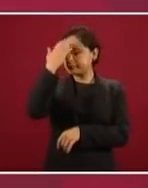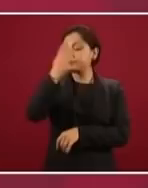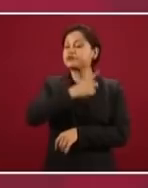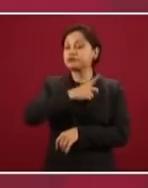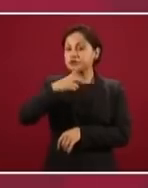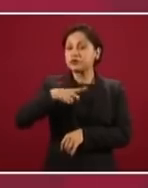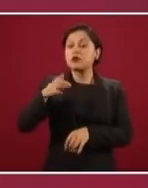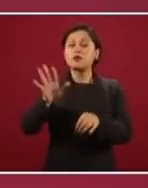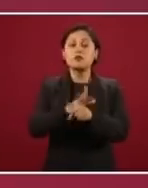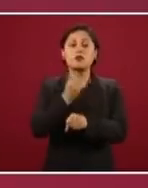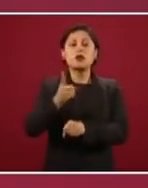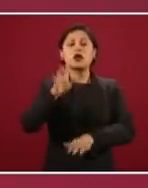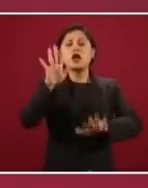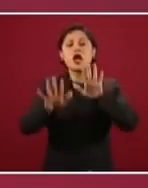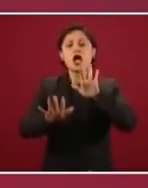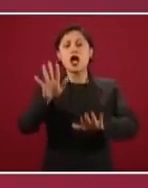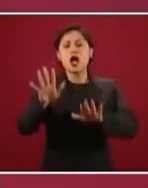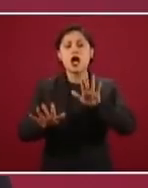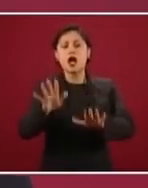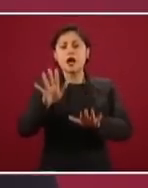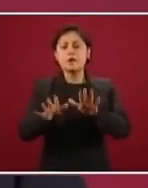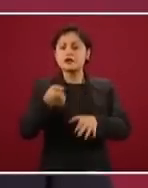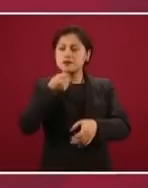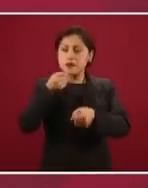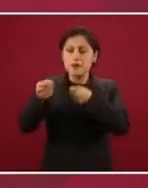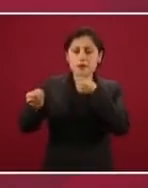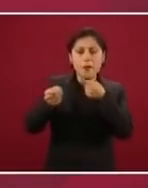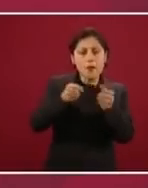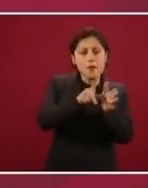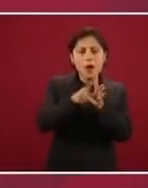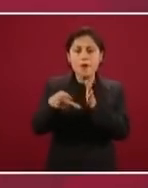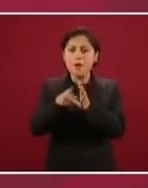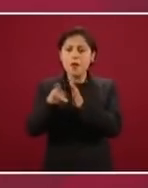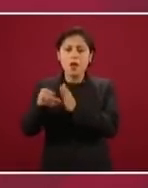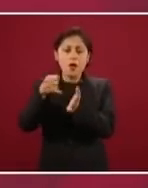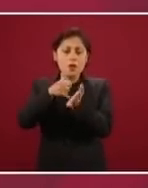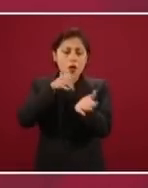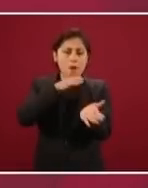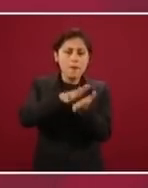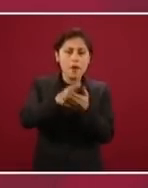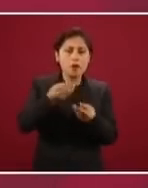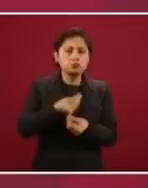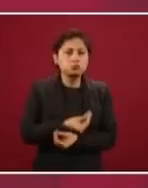reportajes se escriben editoriales